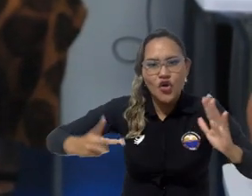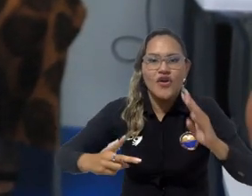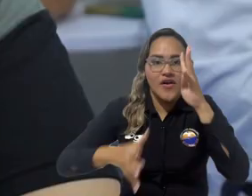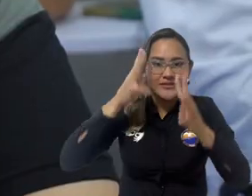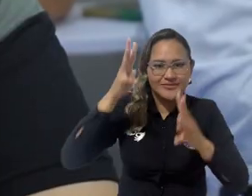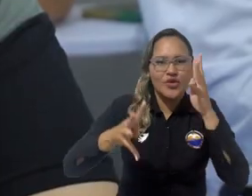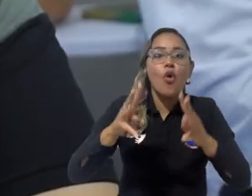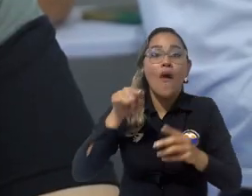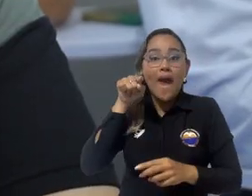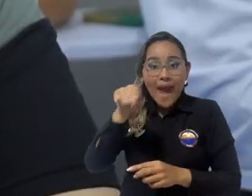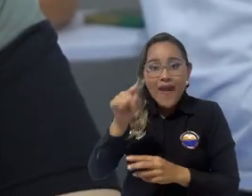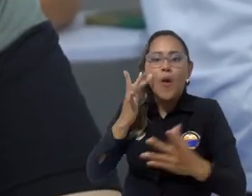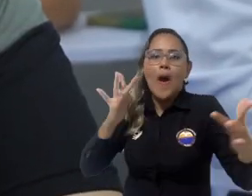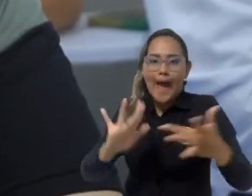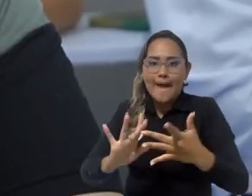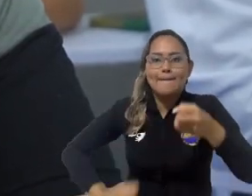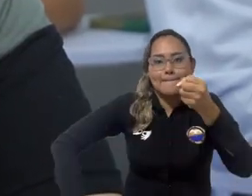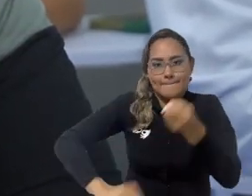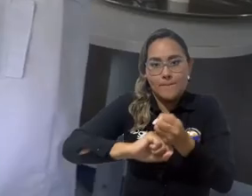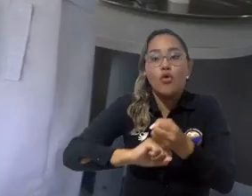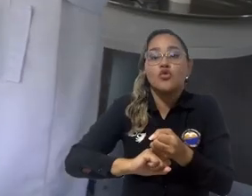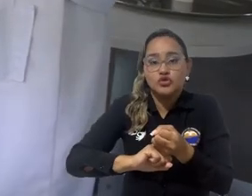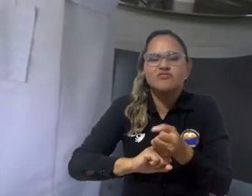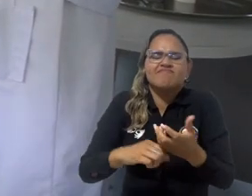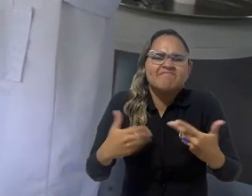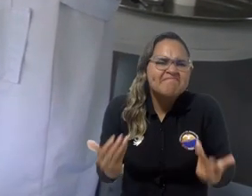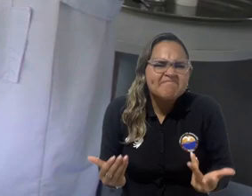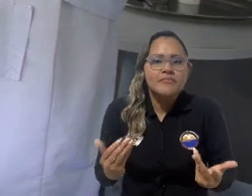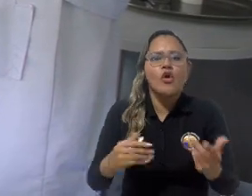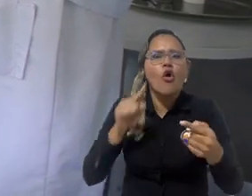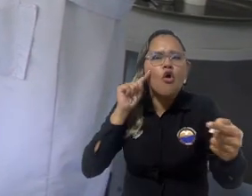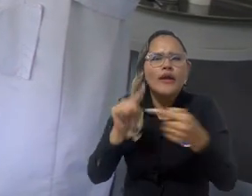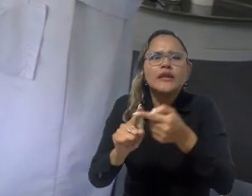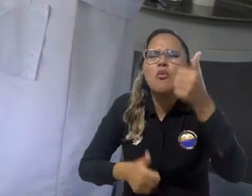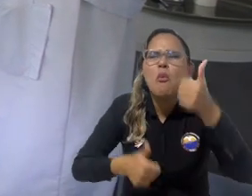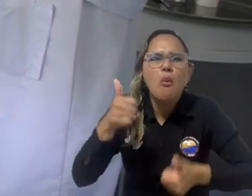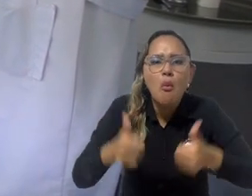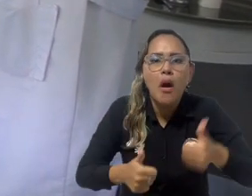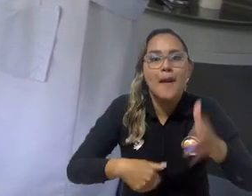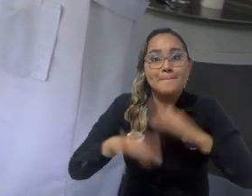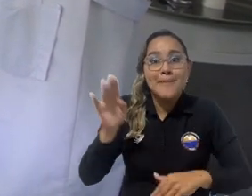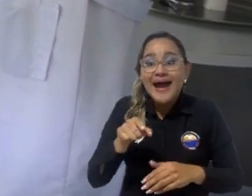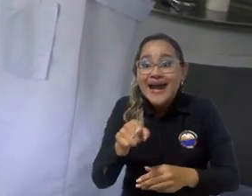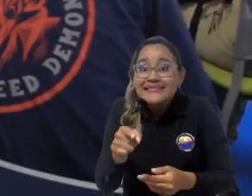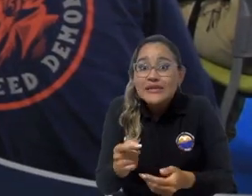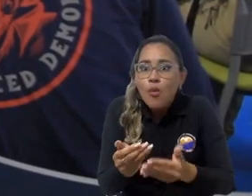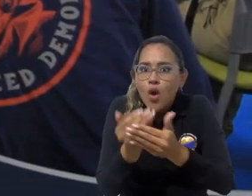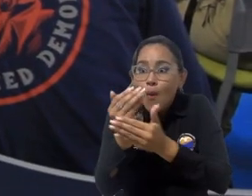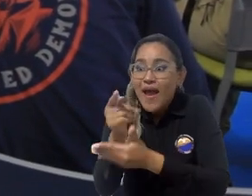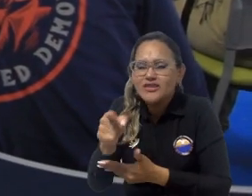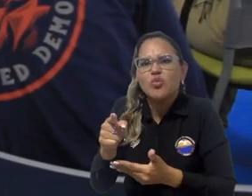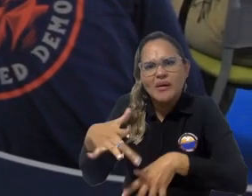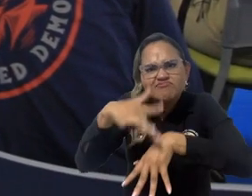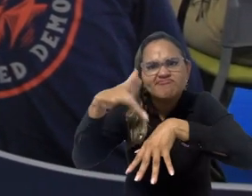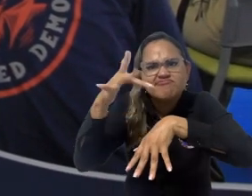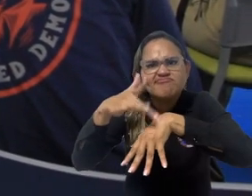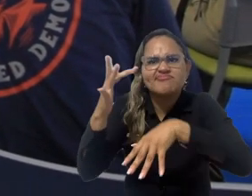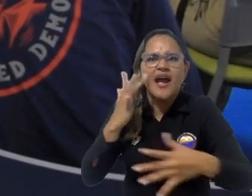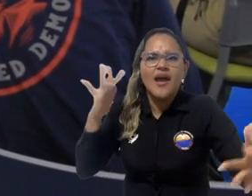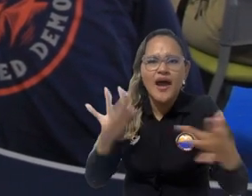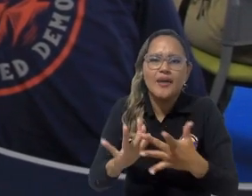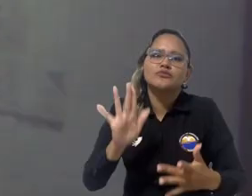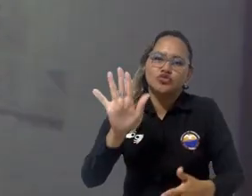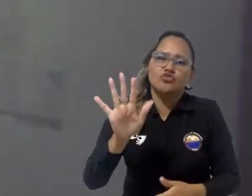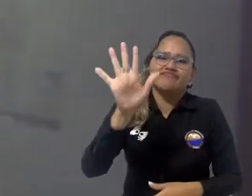con recursos del Sistema General de Regalías y tiene como objetivo potencializar aquellas iniciativas y el tejido empresarial en el Magdalena